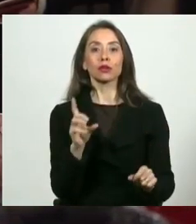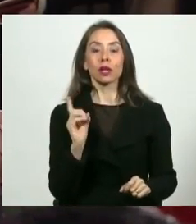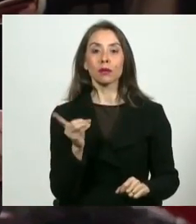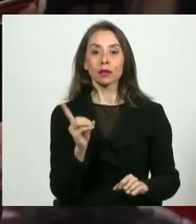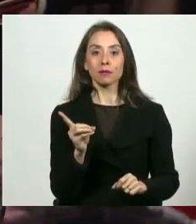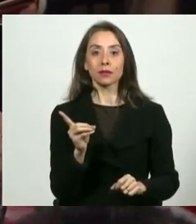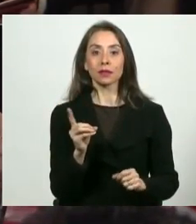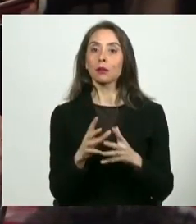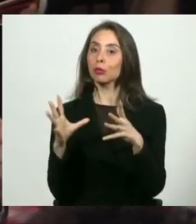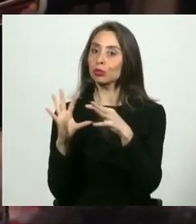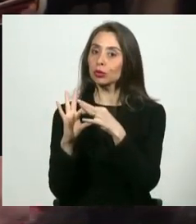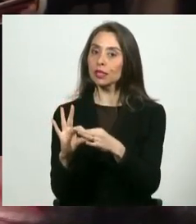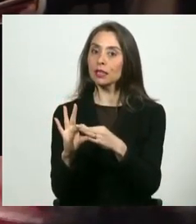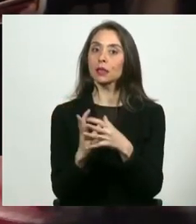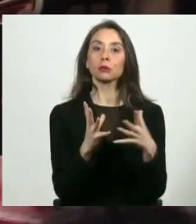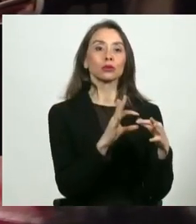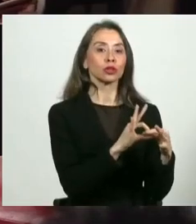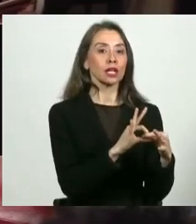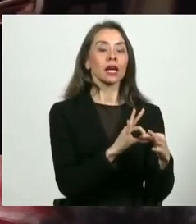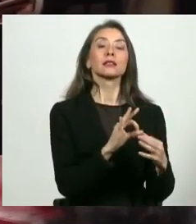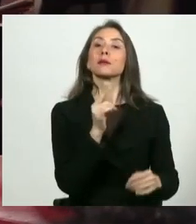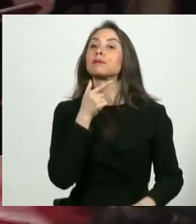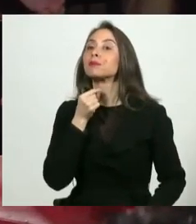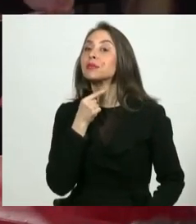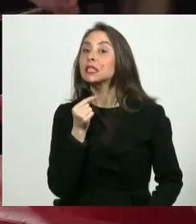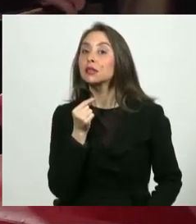discapacidad. Muchas gracias. Muchas gracias, gracias a usted.